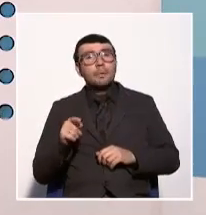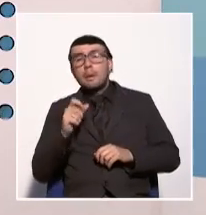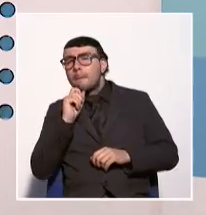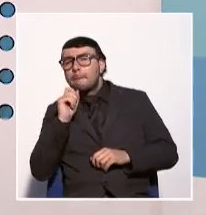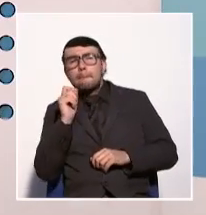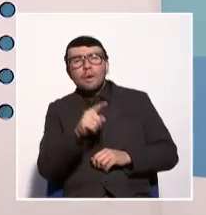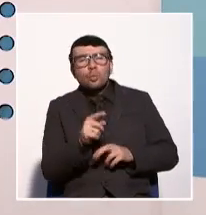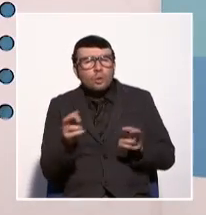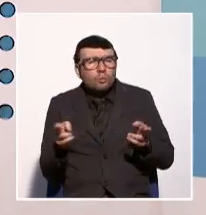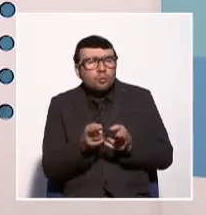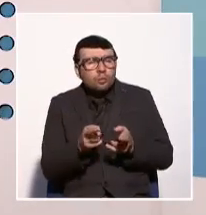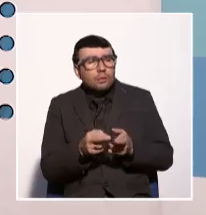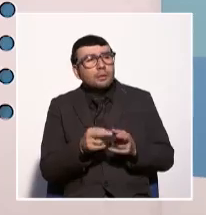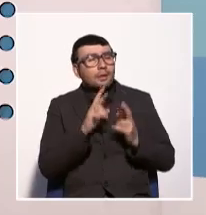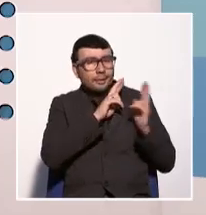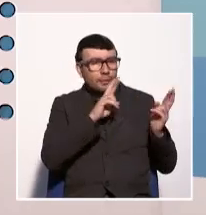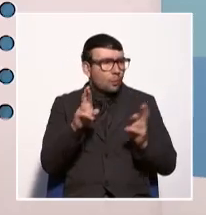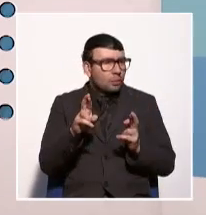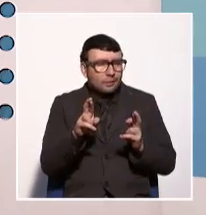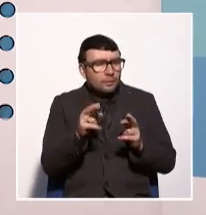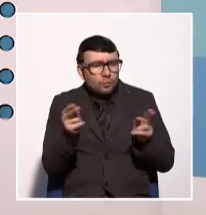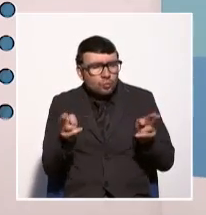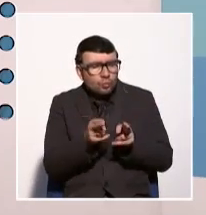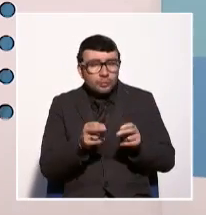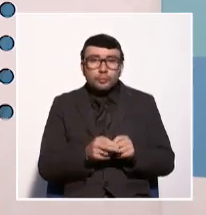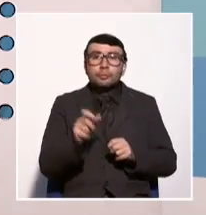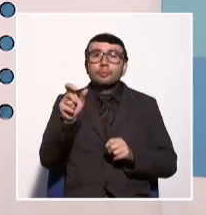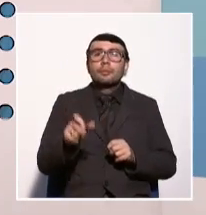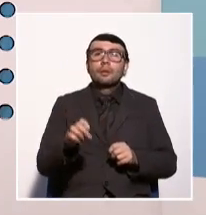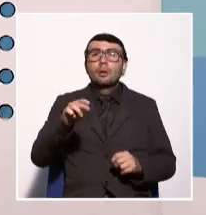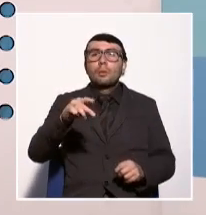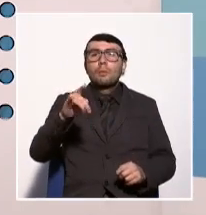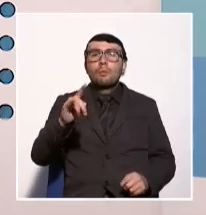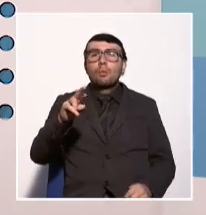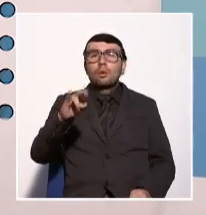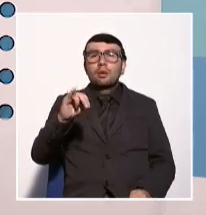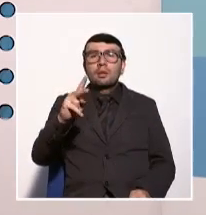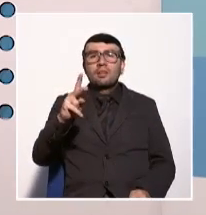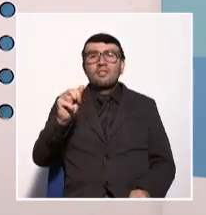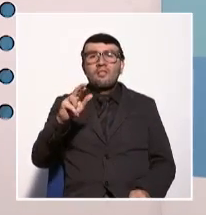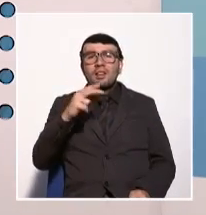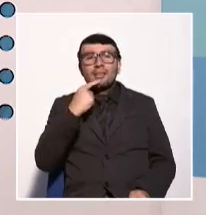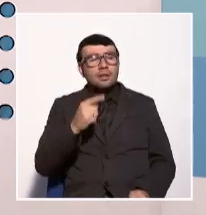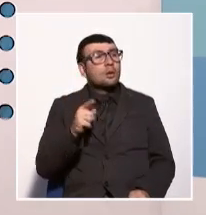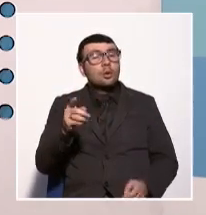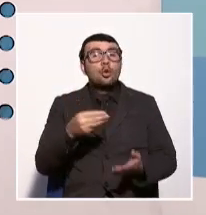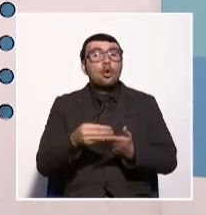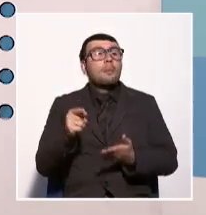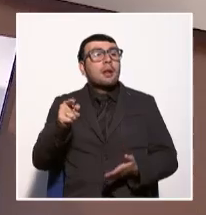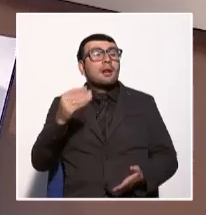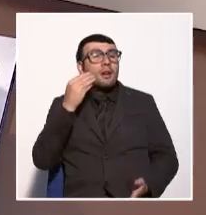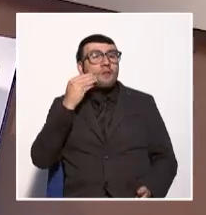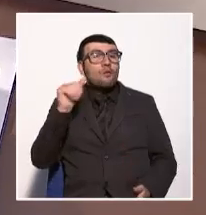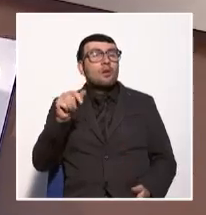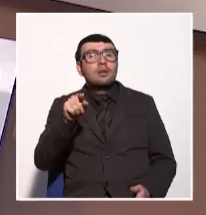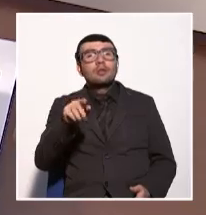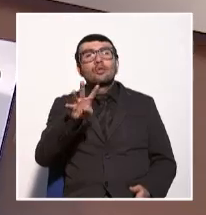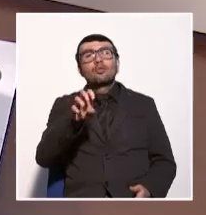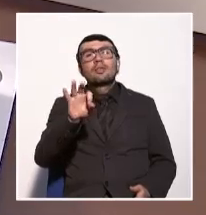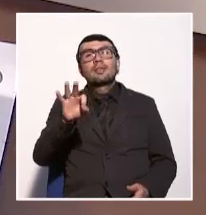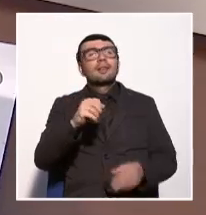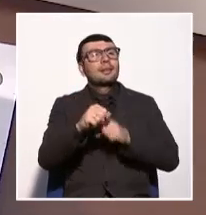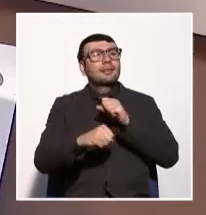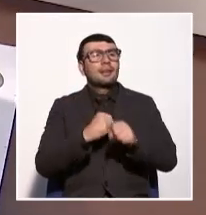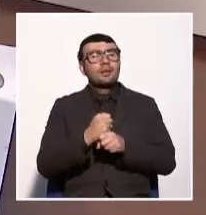comerciales morí más river doctor rojas que le puedo comprar a mi abuela de 93 años que